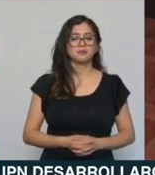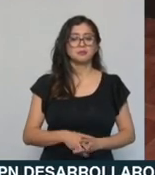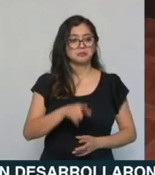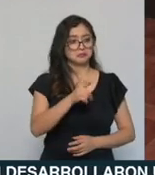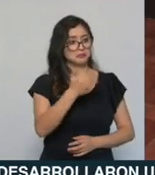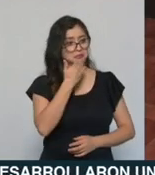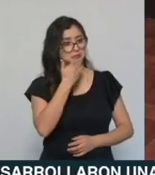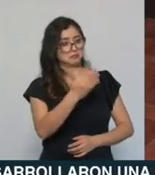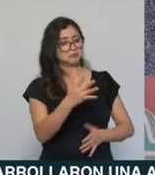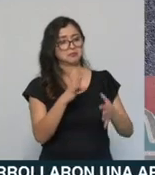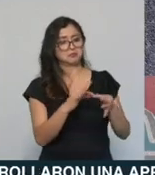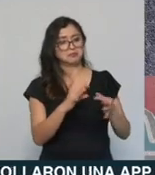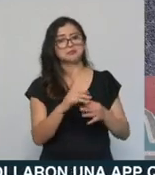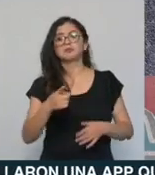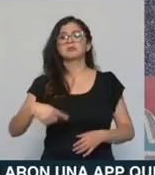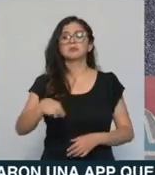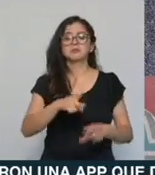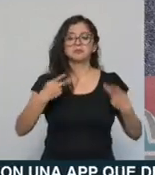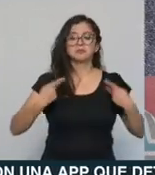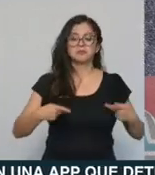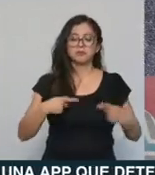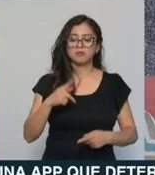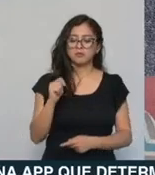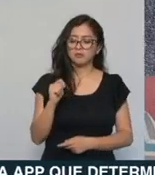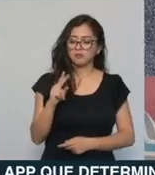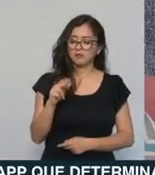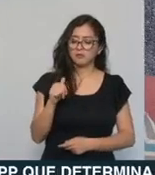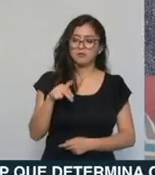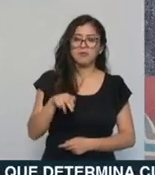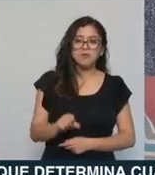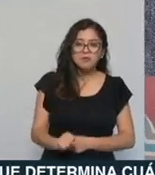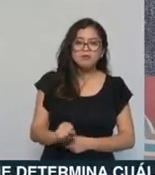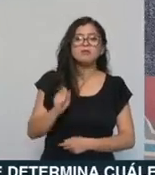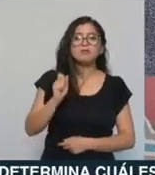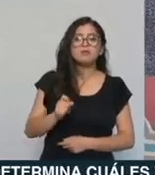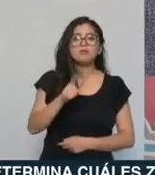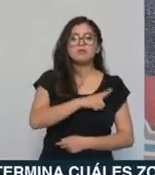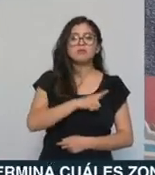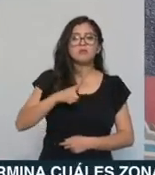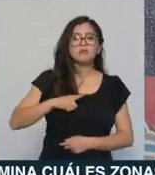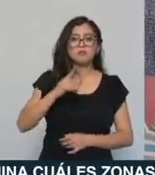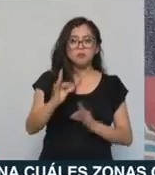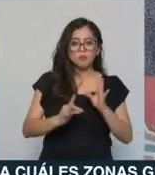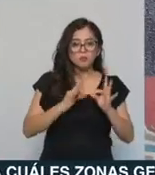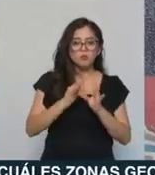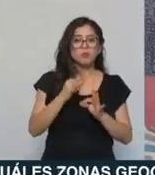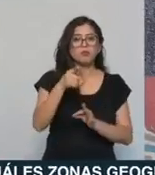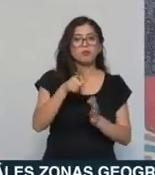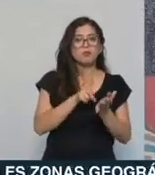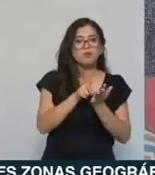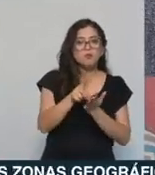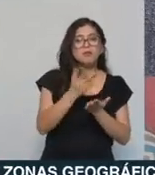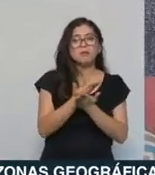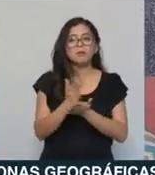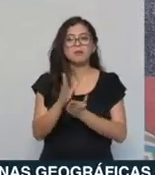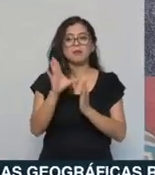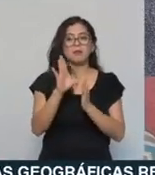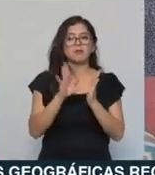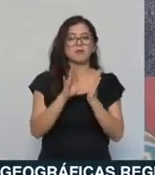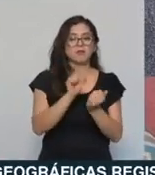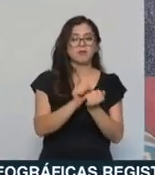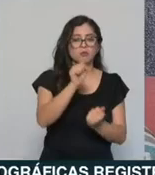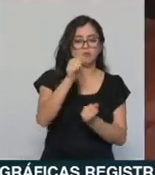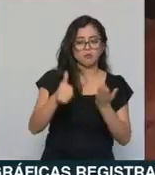trans en México, a través del cumplimiento de los derechos y de la Constitución de la Ciudad de México y de muchas políticas de